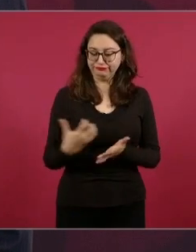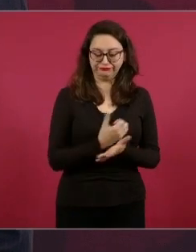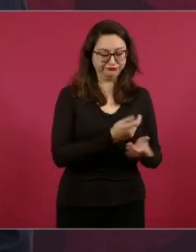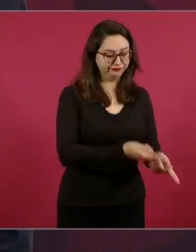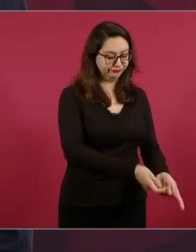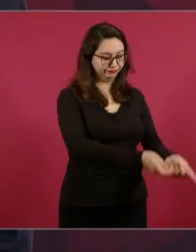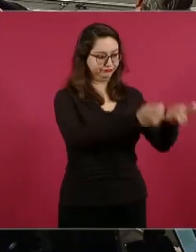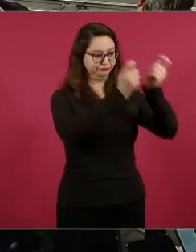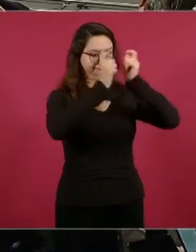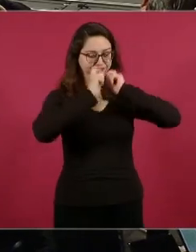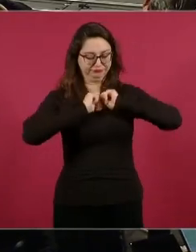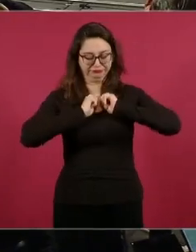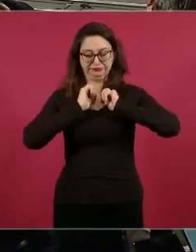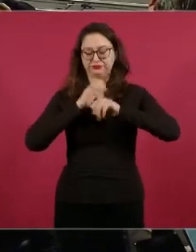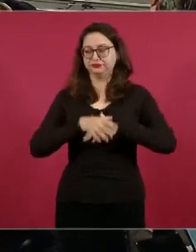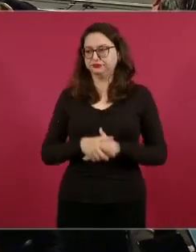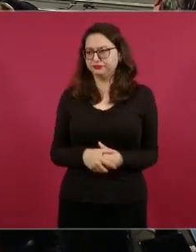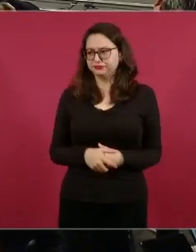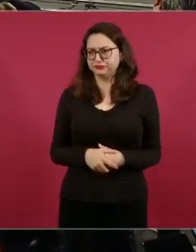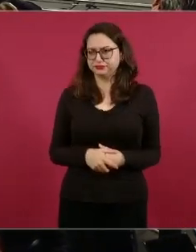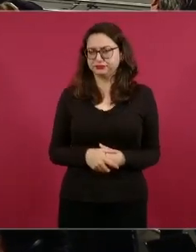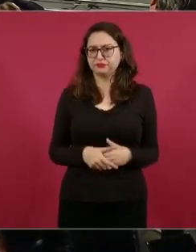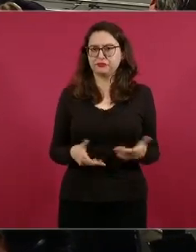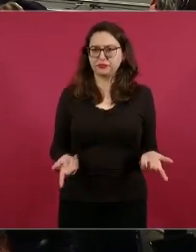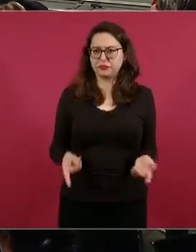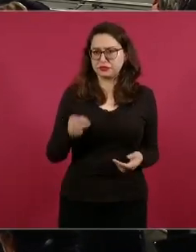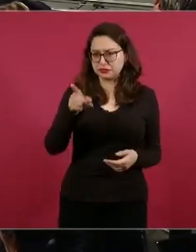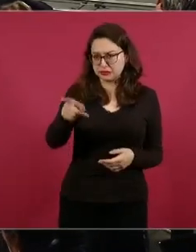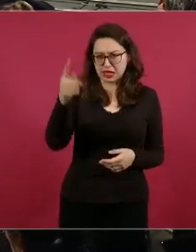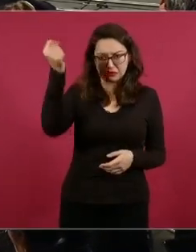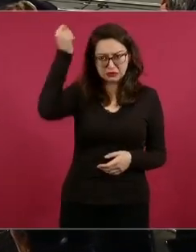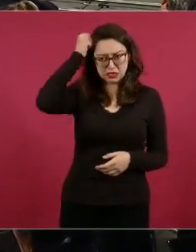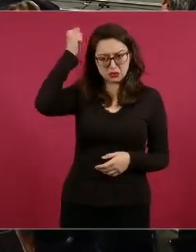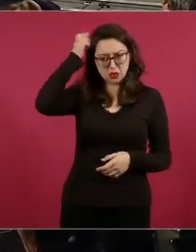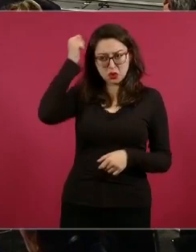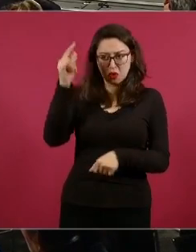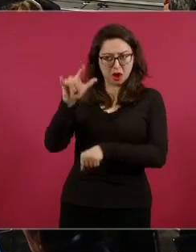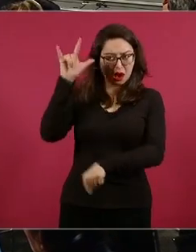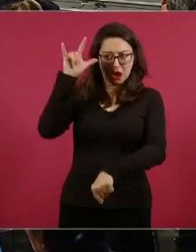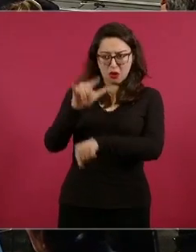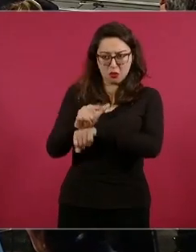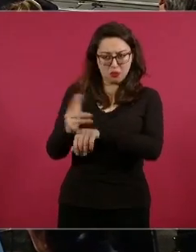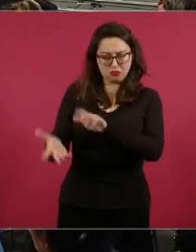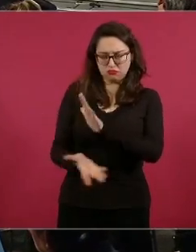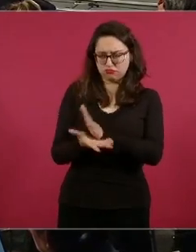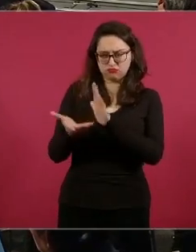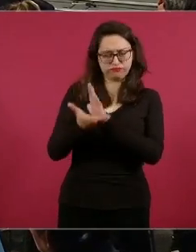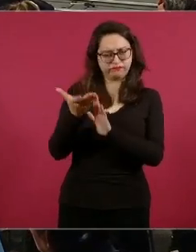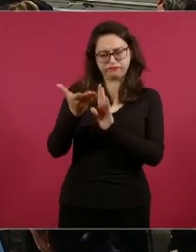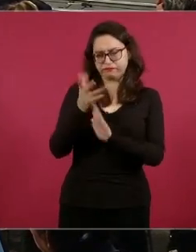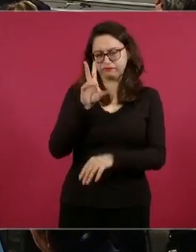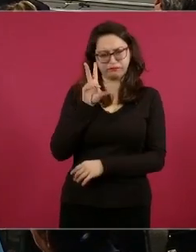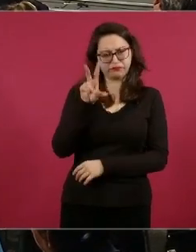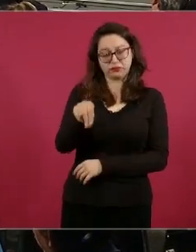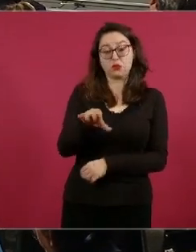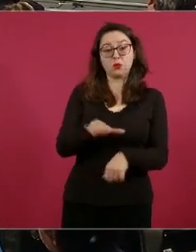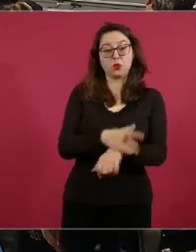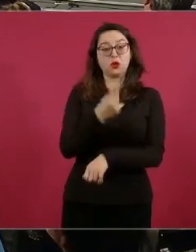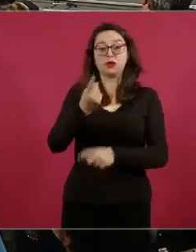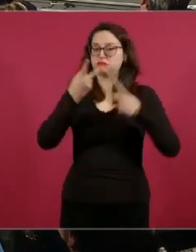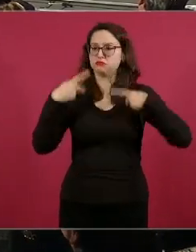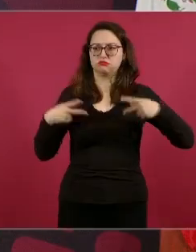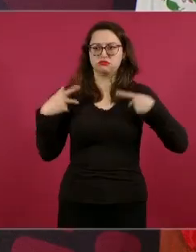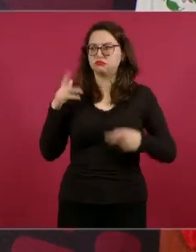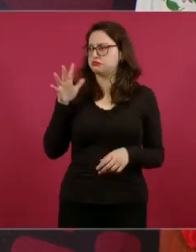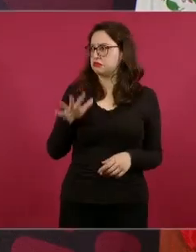el aeropuerto en Texcoco, porque así lo decidió la gente en una consulta,